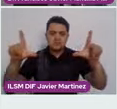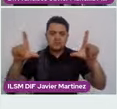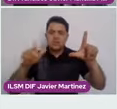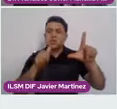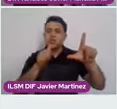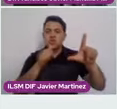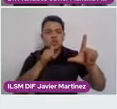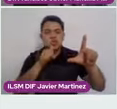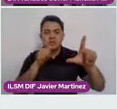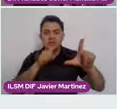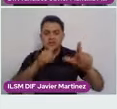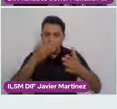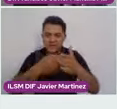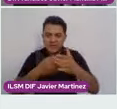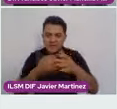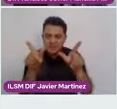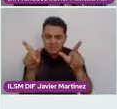chiquita.